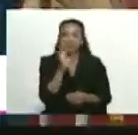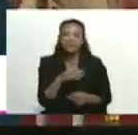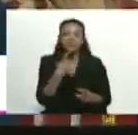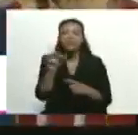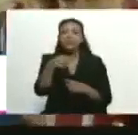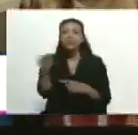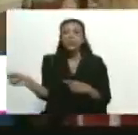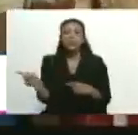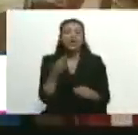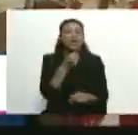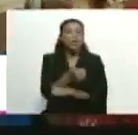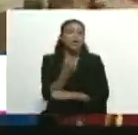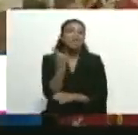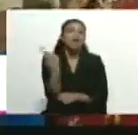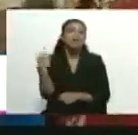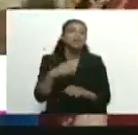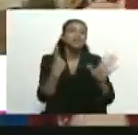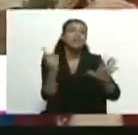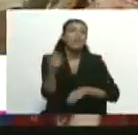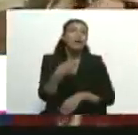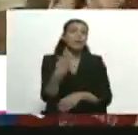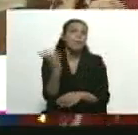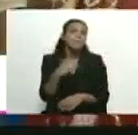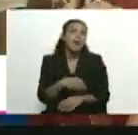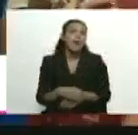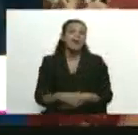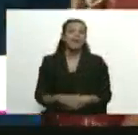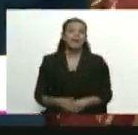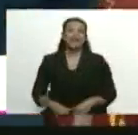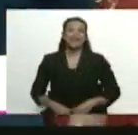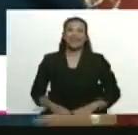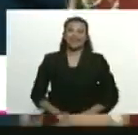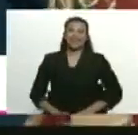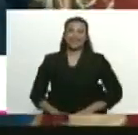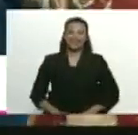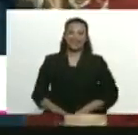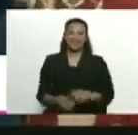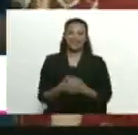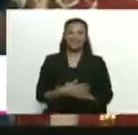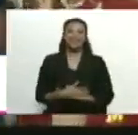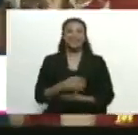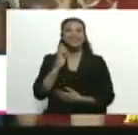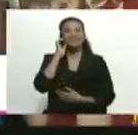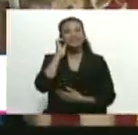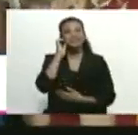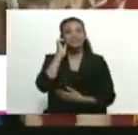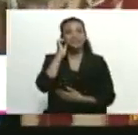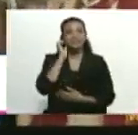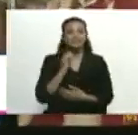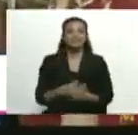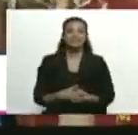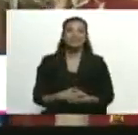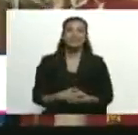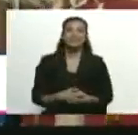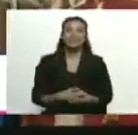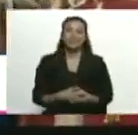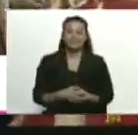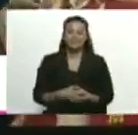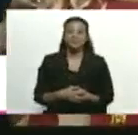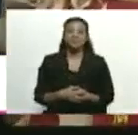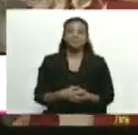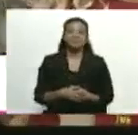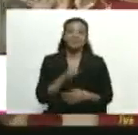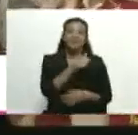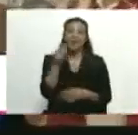Tú no te estás graduando todavía. Guá, guá, guá, guá, guá, guá, guá, guá. Tú por aquí. Guá, guá, guá, guá, guá, guá,